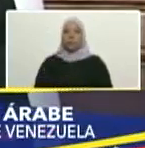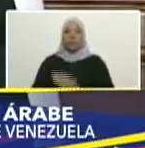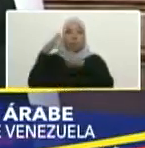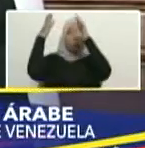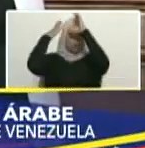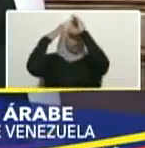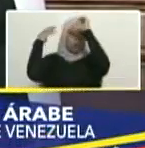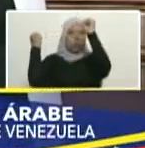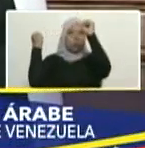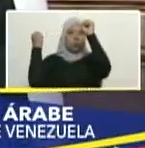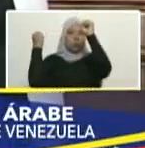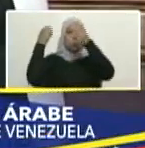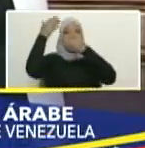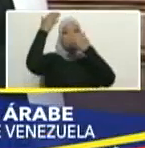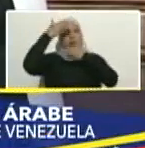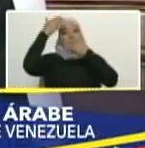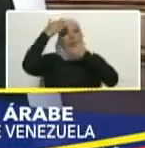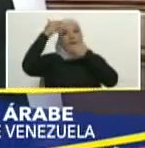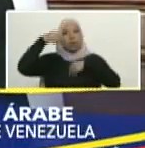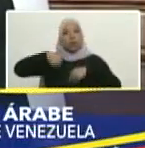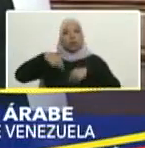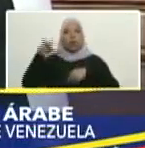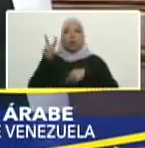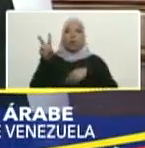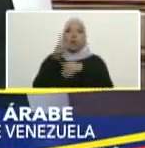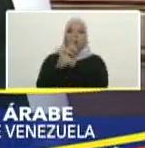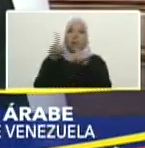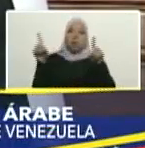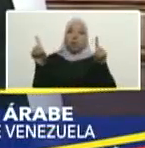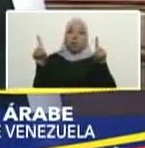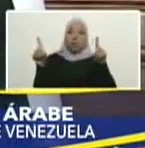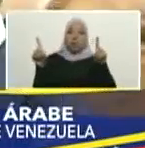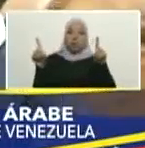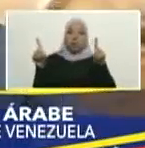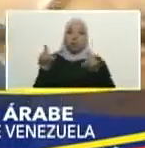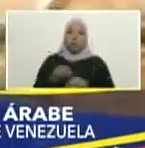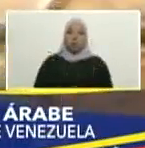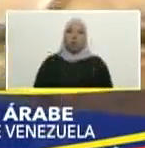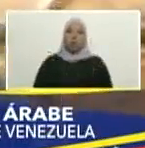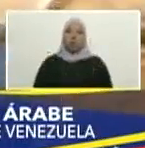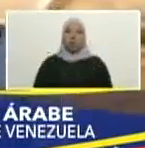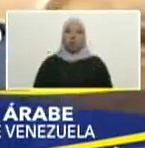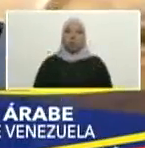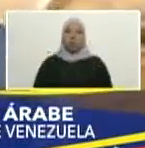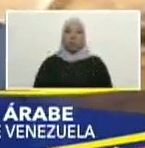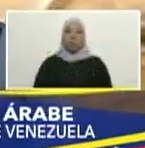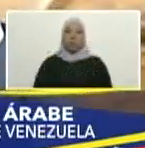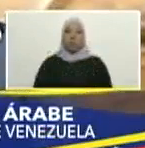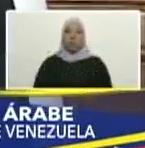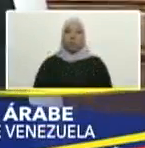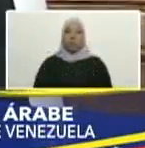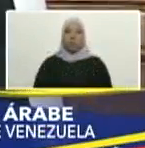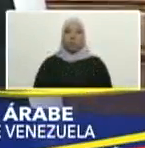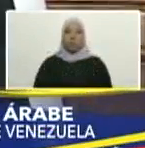embajador de la República Árabe Saharaui Democrática en Venezuela,